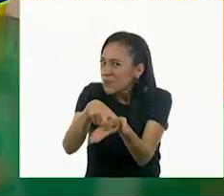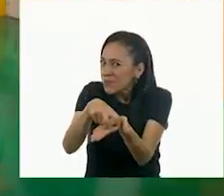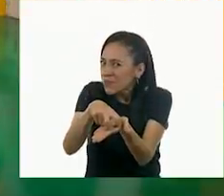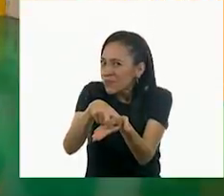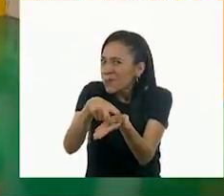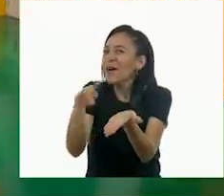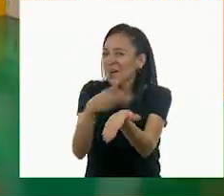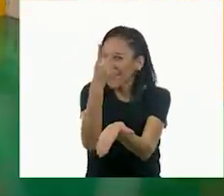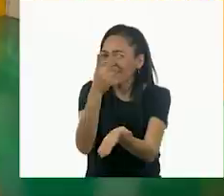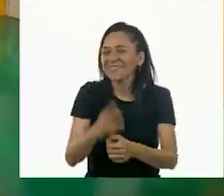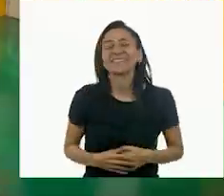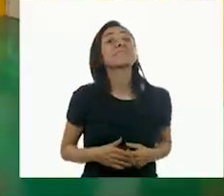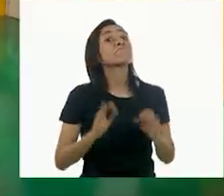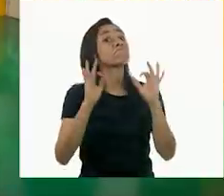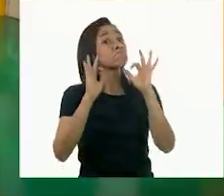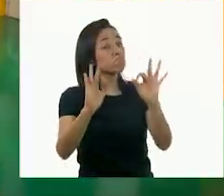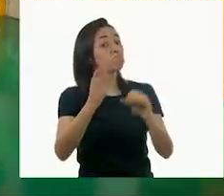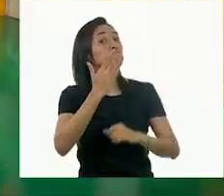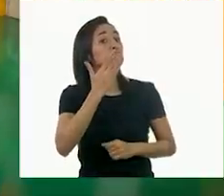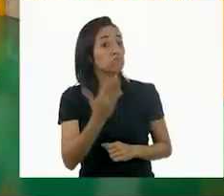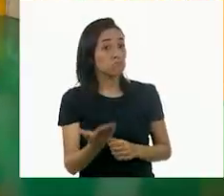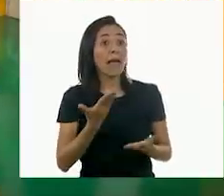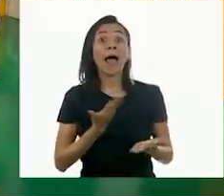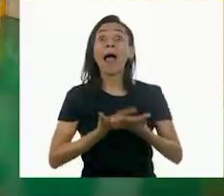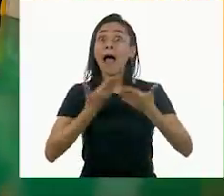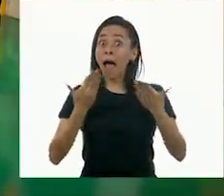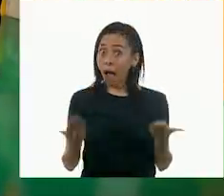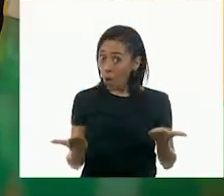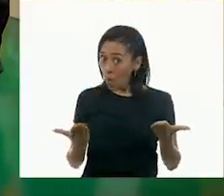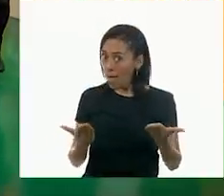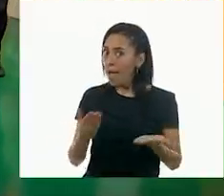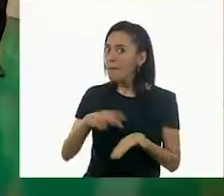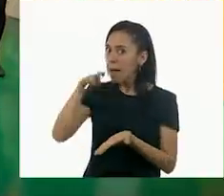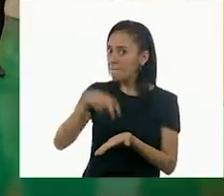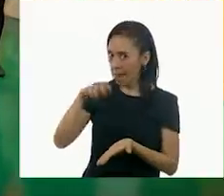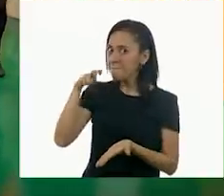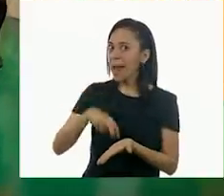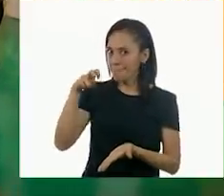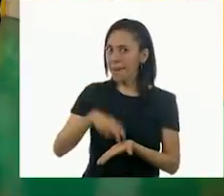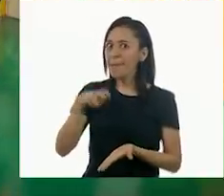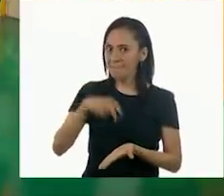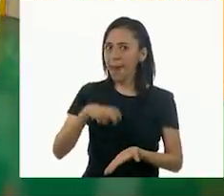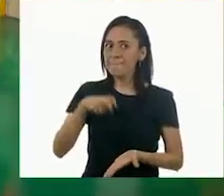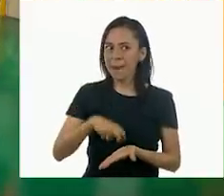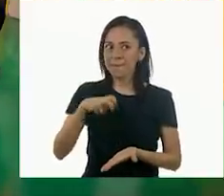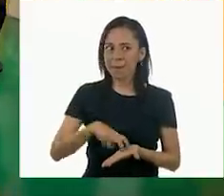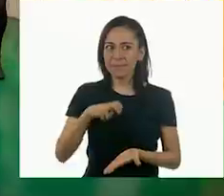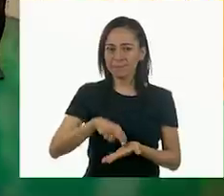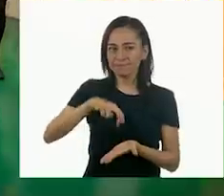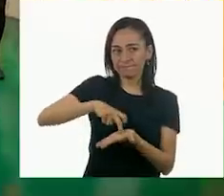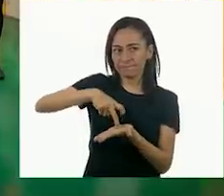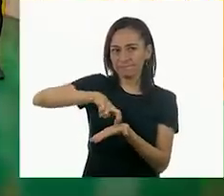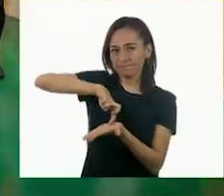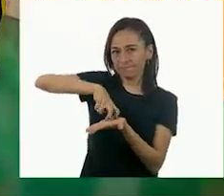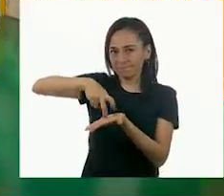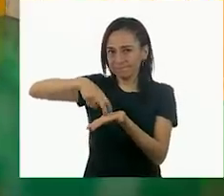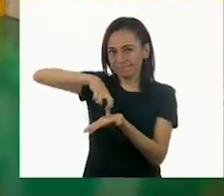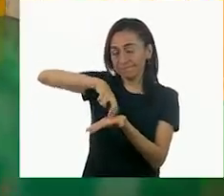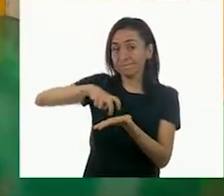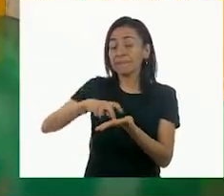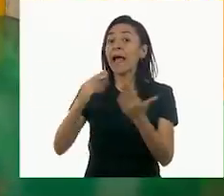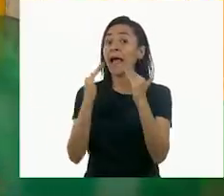bien, ahora vamos a hacerlo con salto. El patio de mi casa es particular,